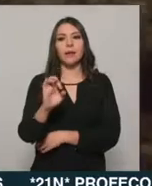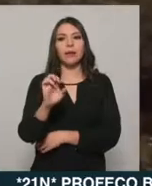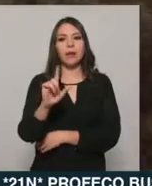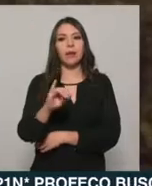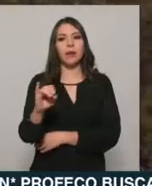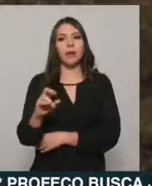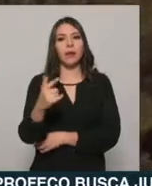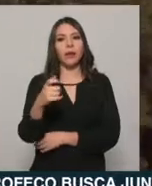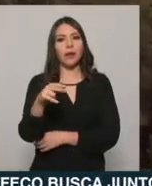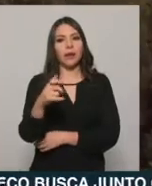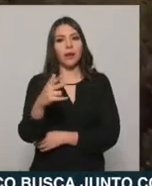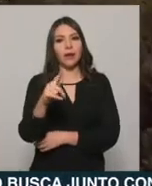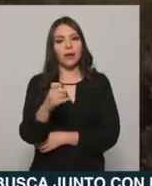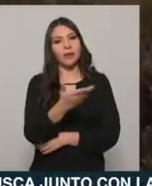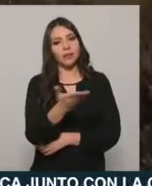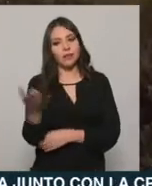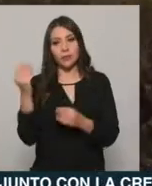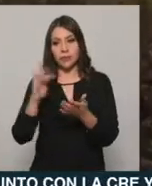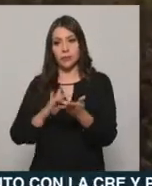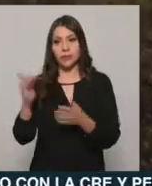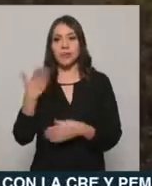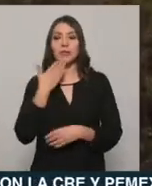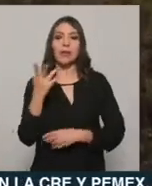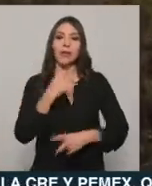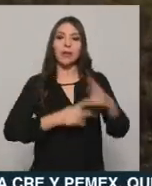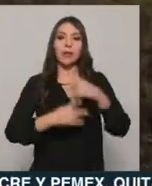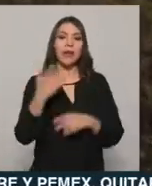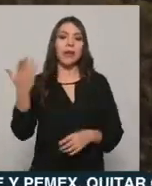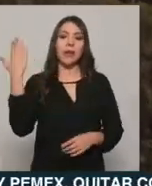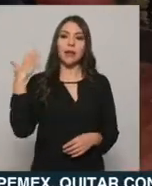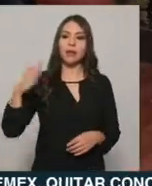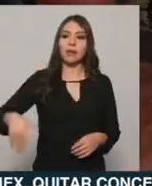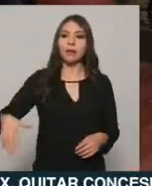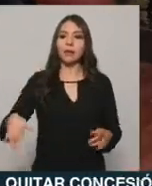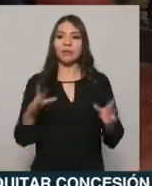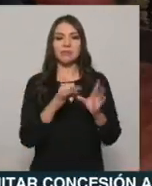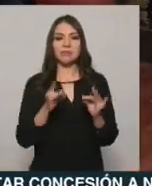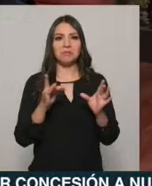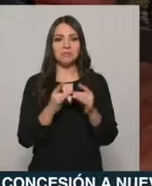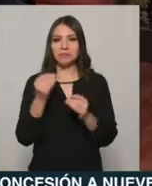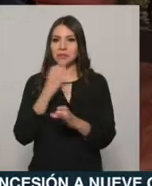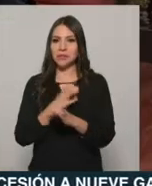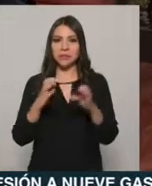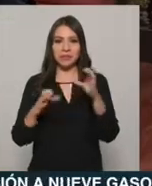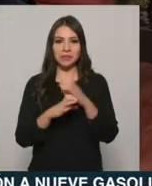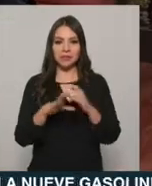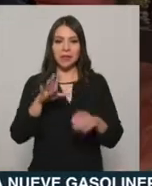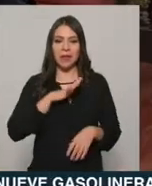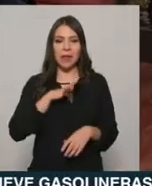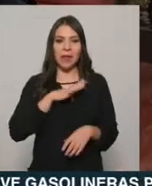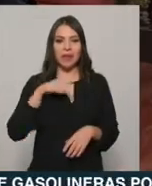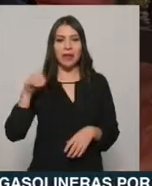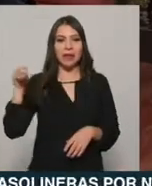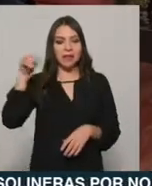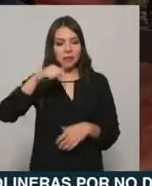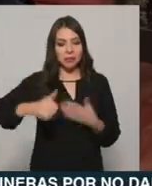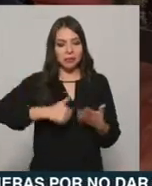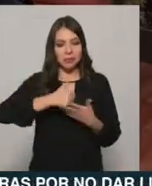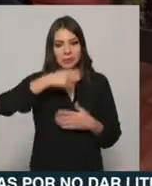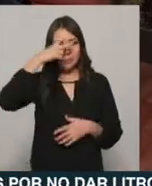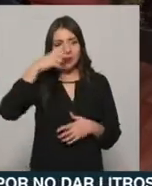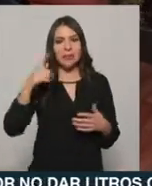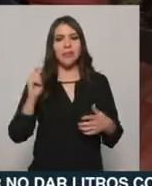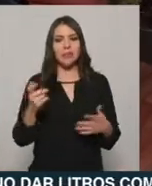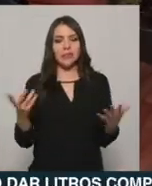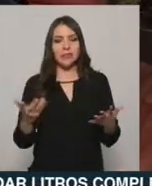Muchísimas gracias, sean ustedes bienvenidos. Bien lo comentábamos, Arely, un montón de ofertas en la Ciudad de México. Así es que bueno, pues preséntenos